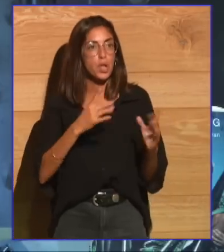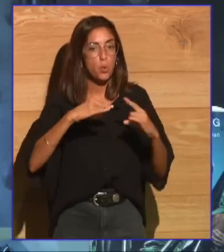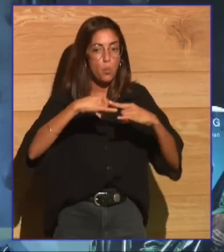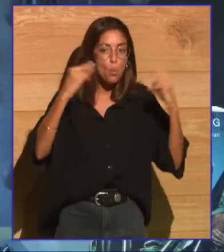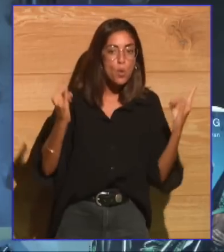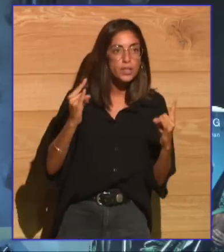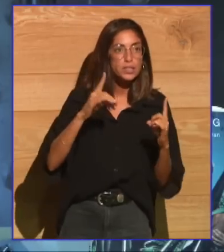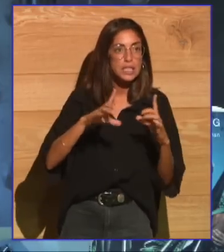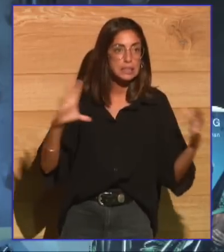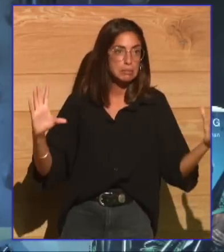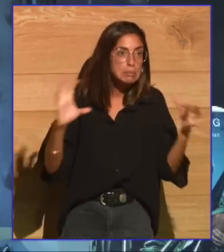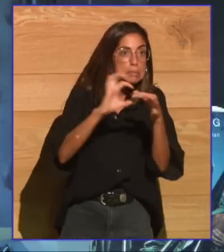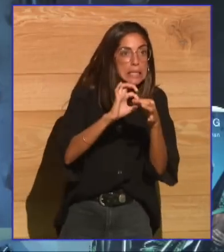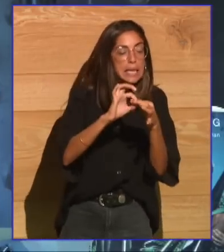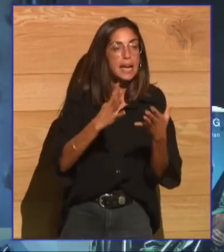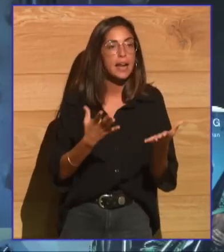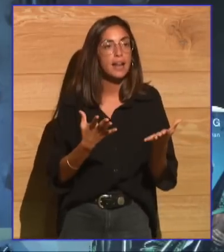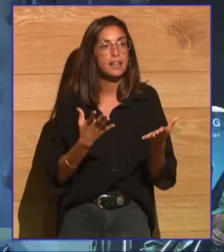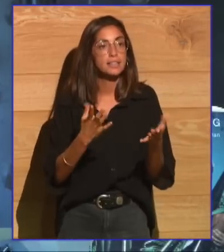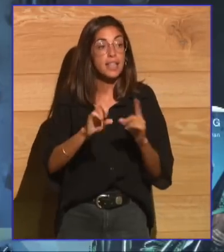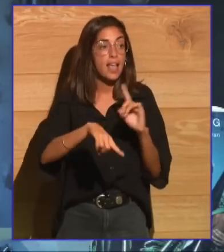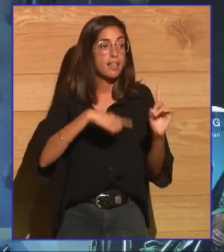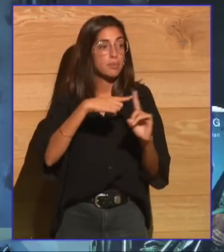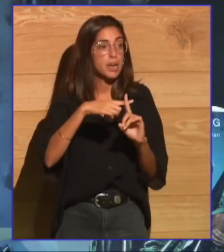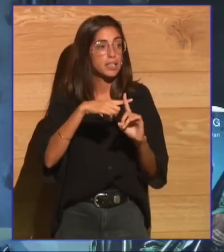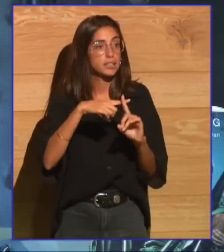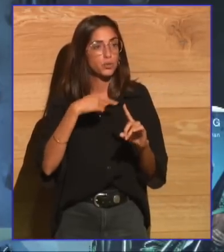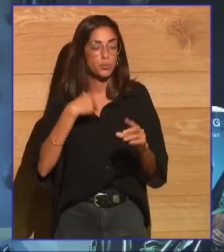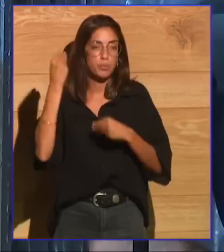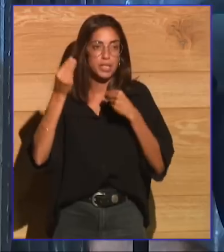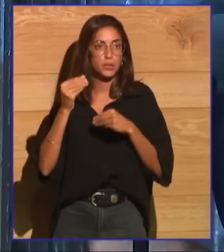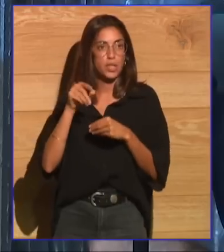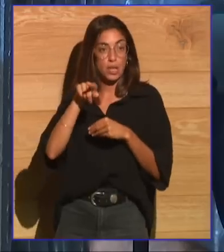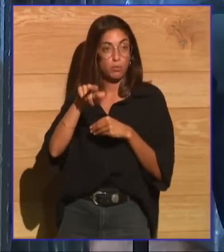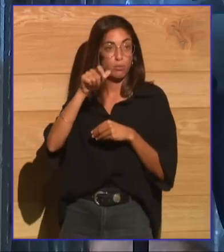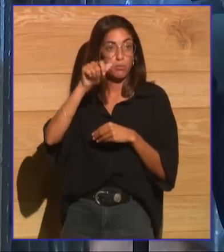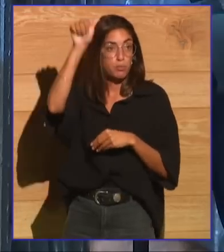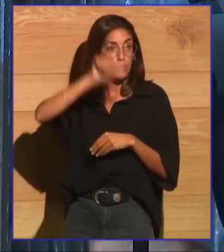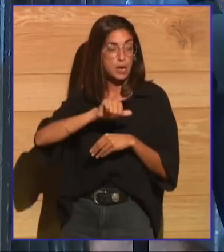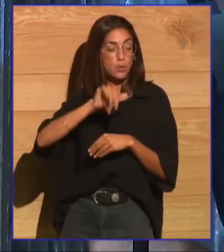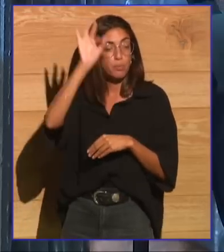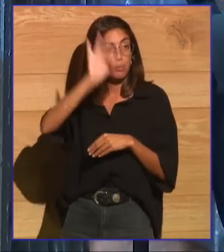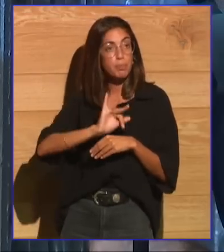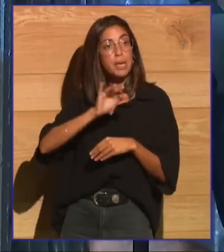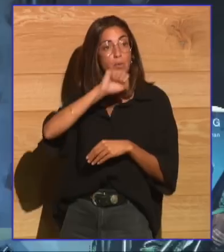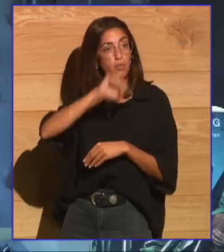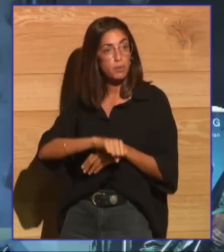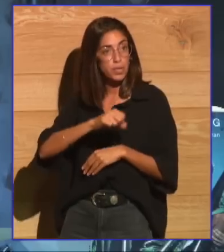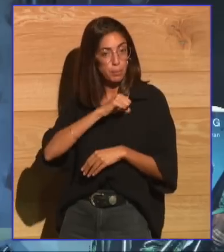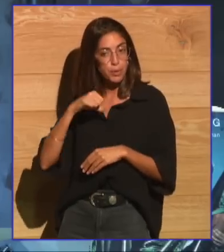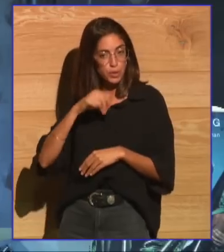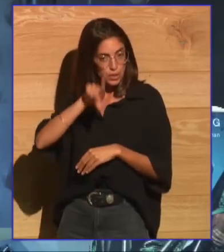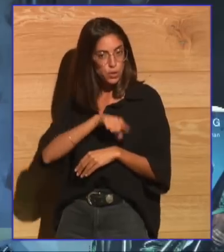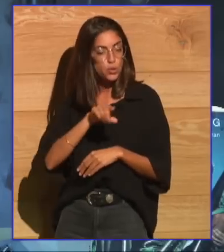es es prodigioso y además es tu favorita además no sea tu favorita personal la banda está donde sí sí sí probablemente sería